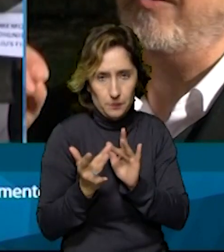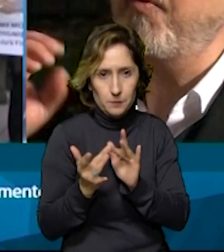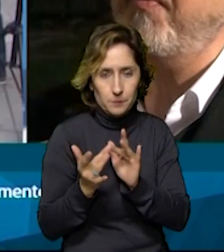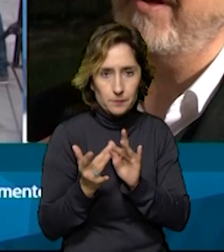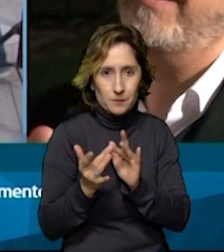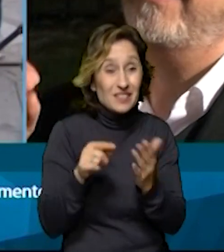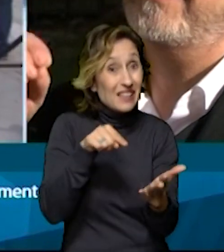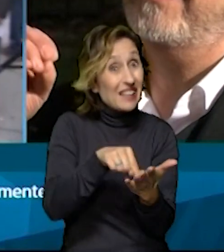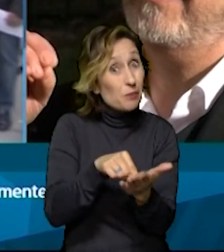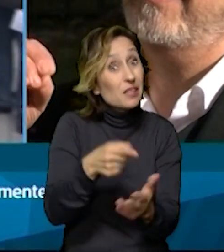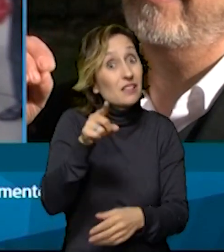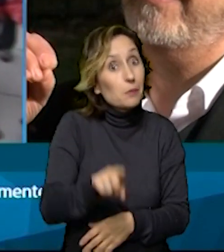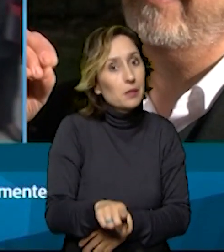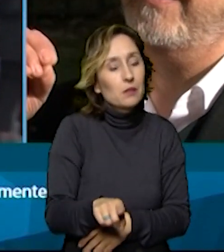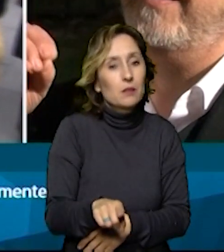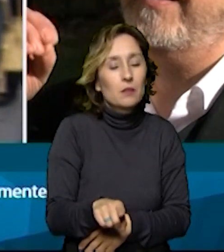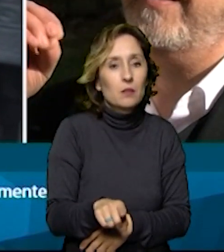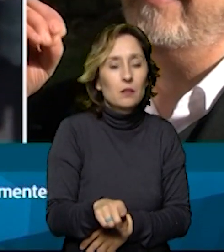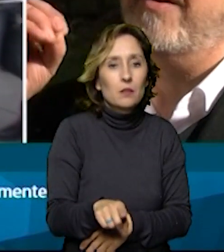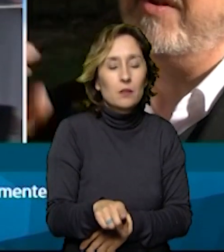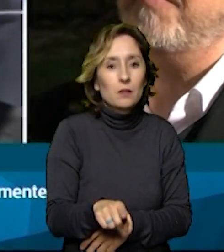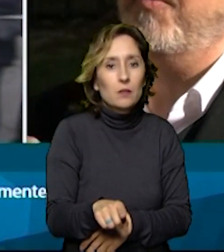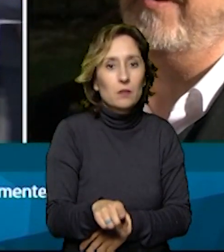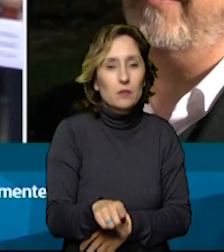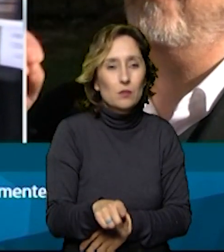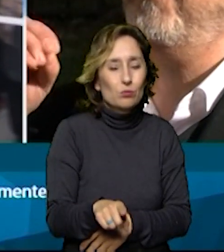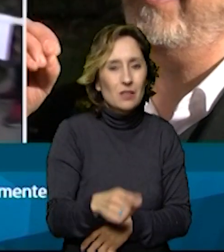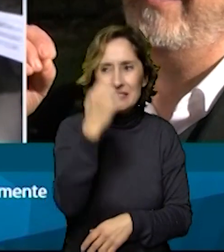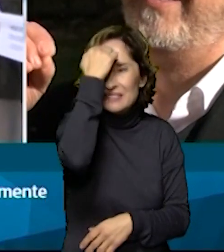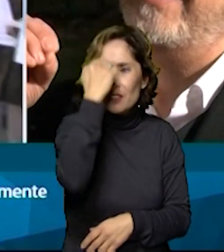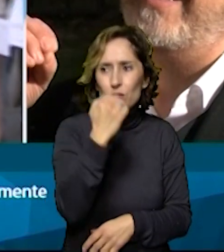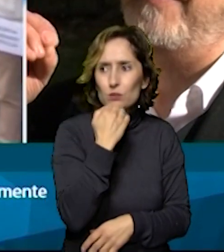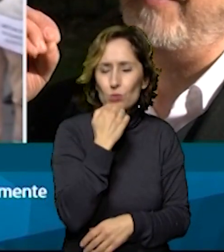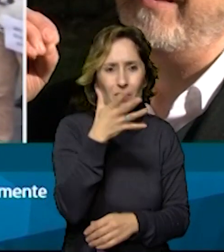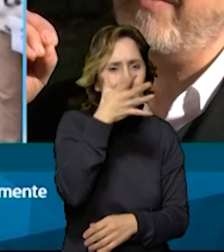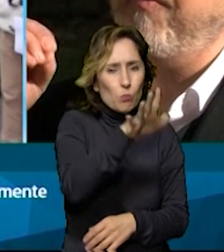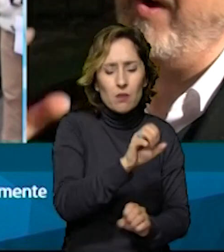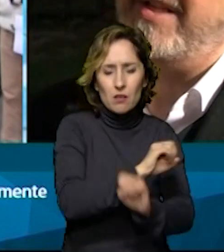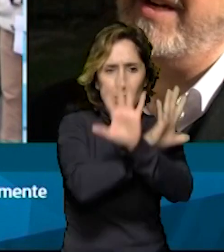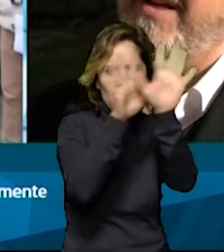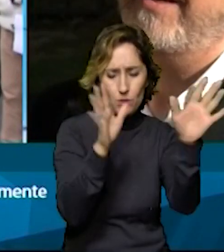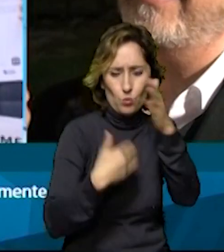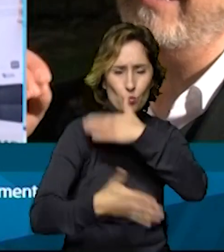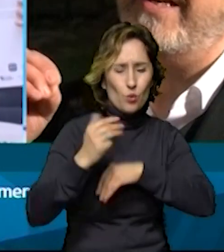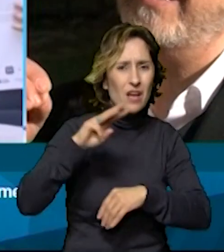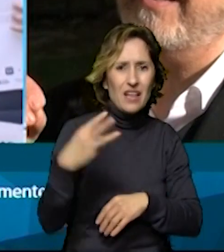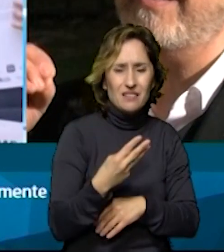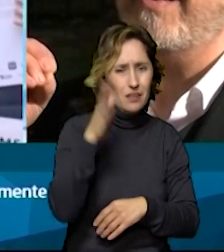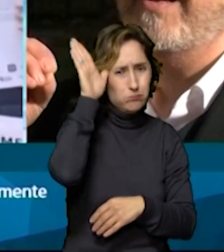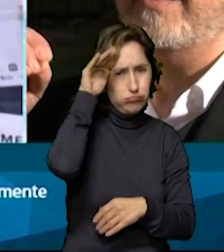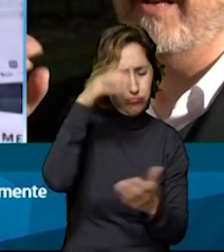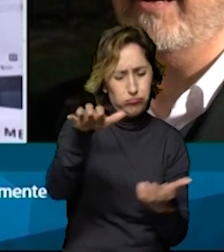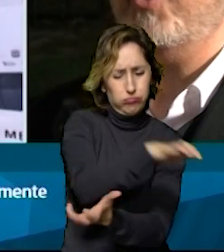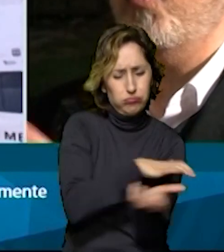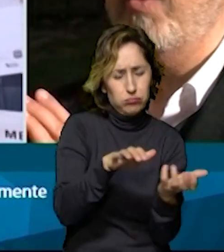la denuncia del terrorismo, en la denuncia de la barbaridad que fue ETA, y quieren